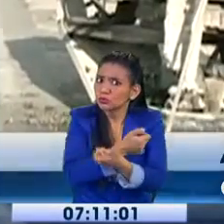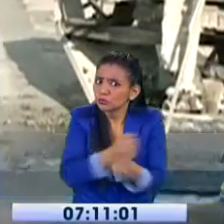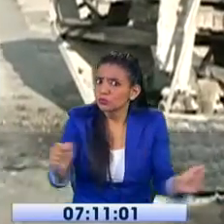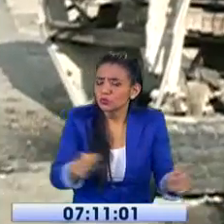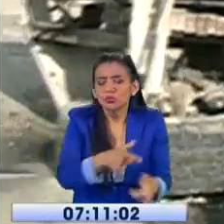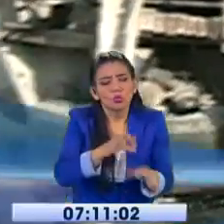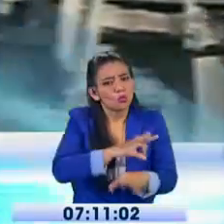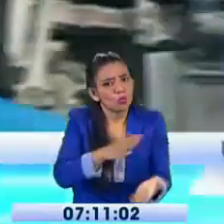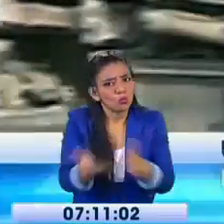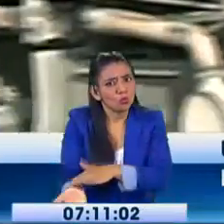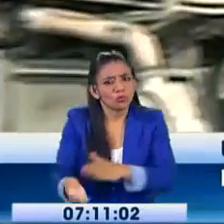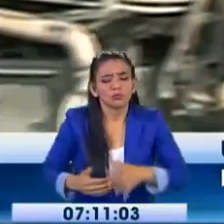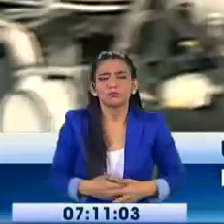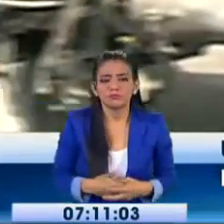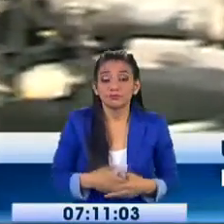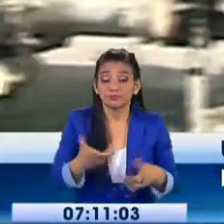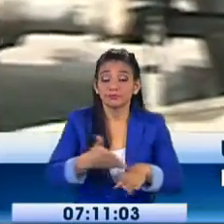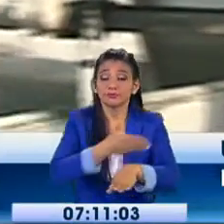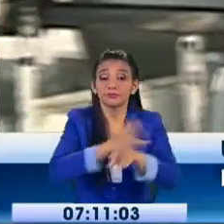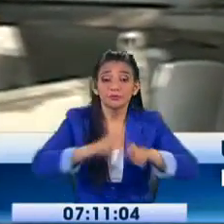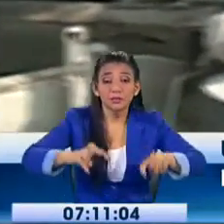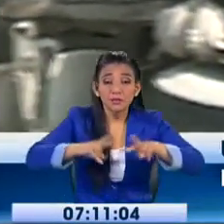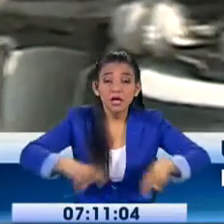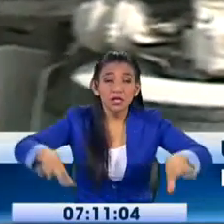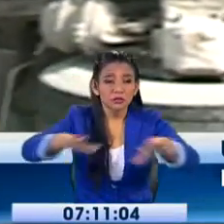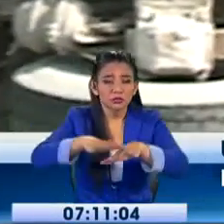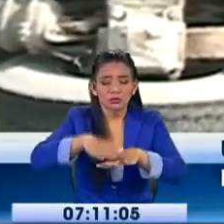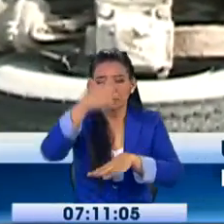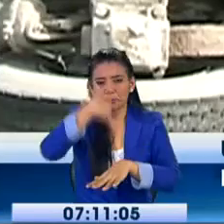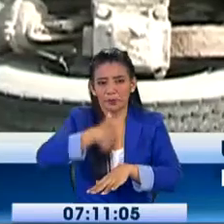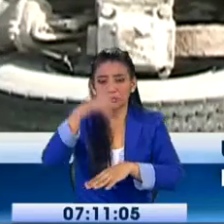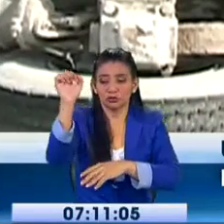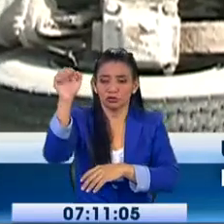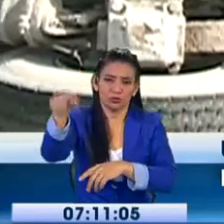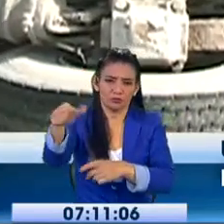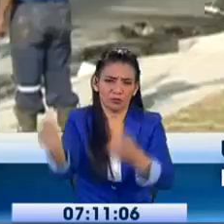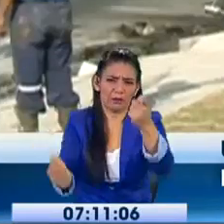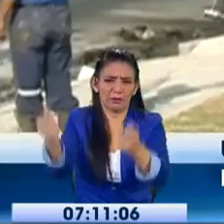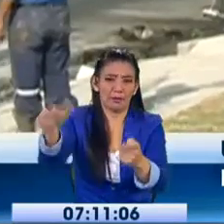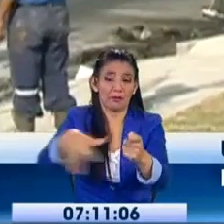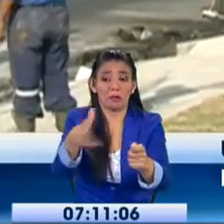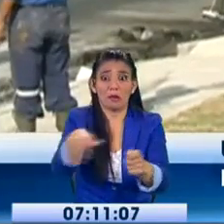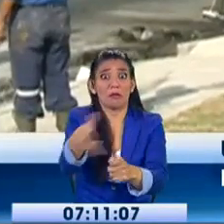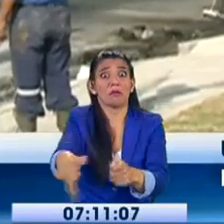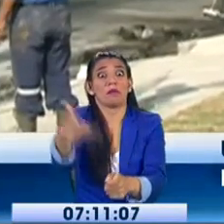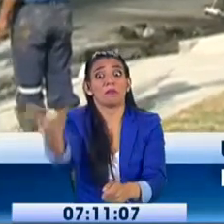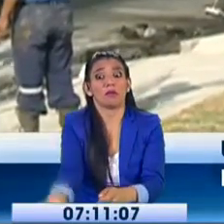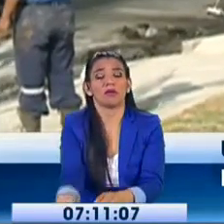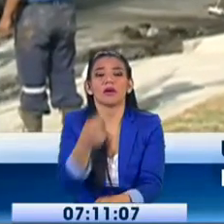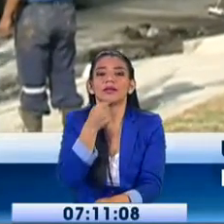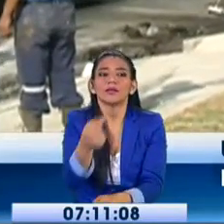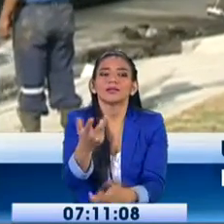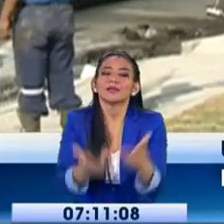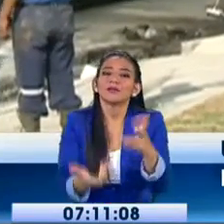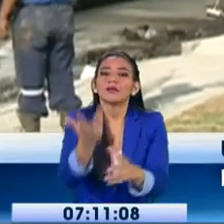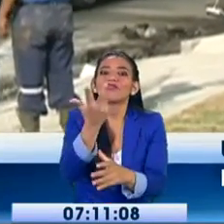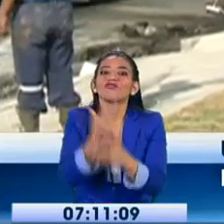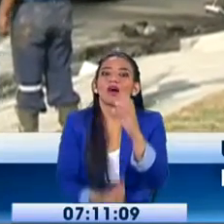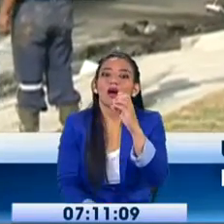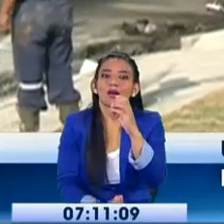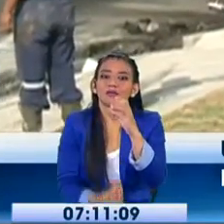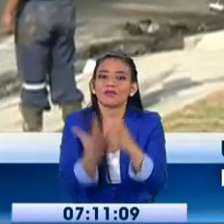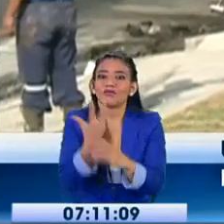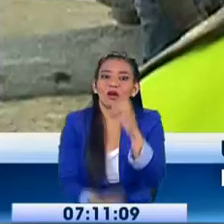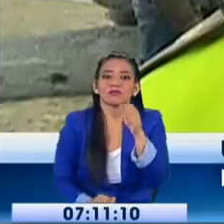Según las investigaciones preliminares y las versiones dadas por el conductor de la concretera que perdió pista, presuntamente se trataría de una falla mecánica